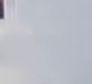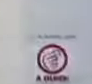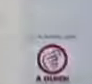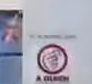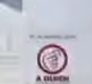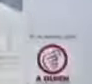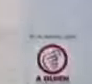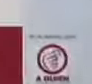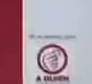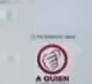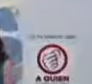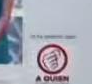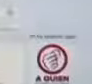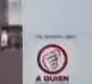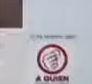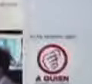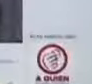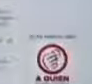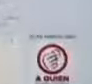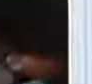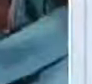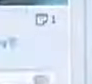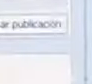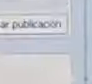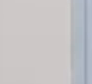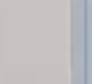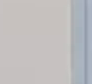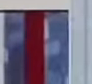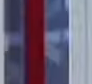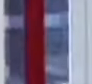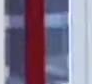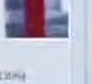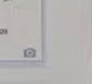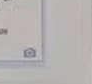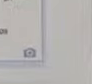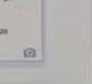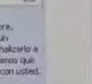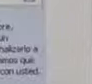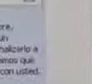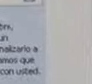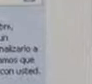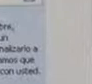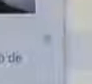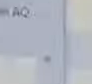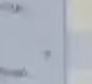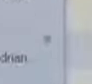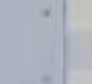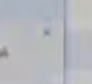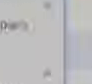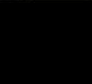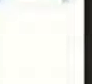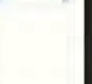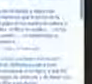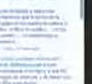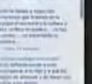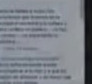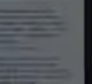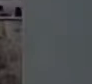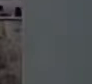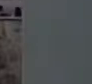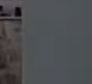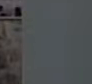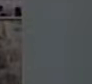Un espacio donde encontrarás toda la información del programa, además de contenido adicional con el que podrás estar en contacto con nosotros. Solo ingresa